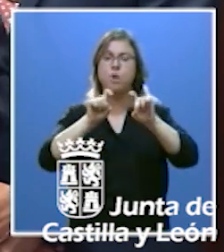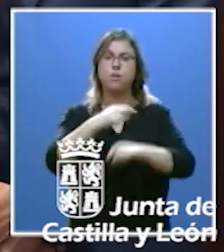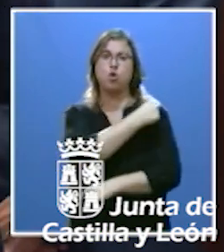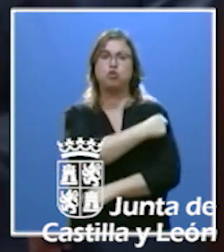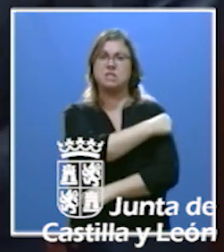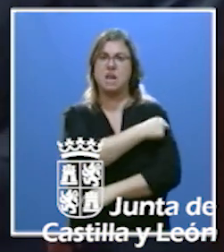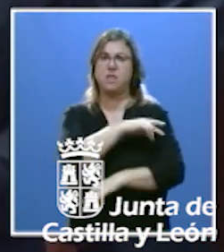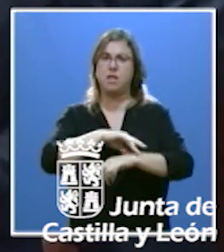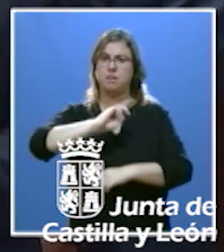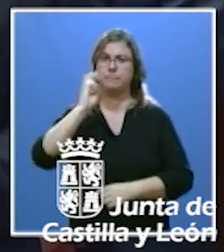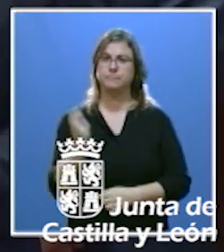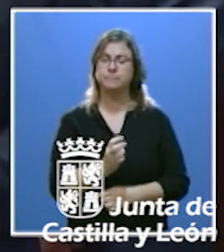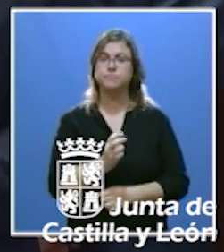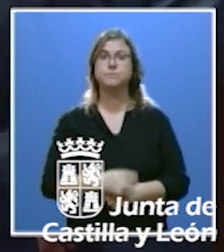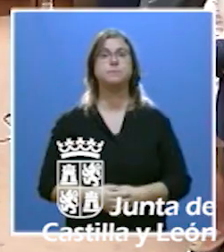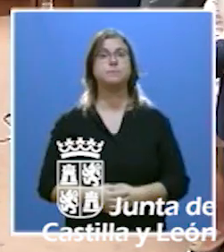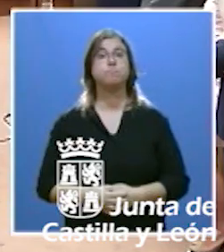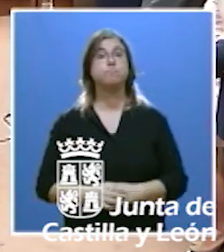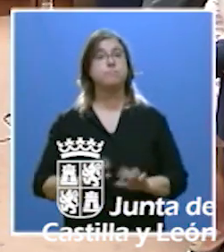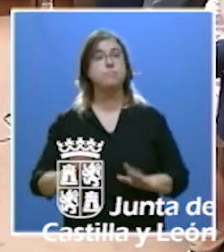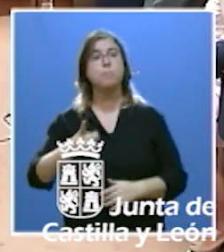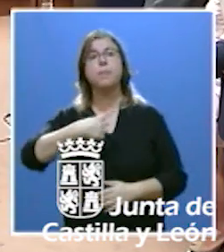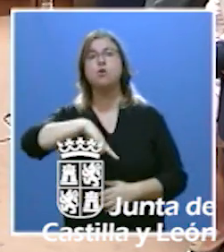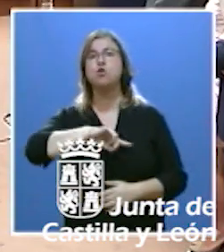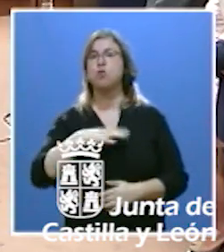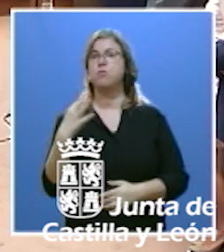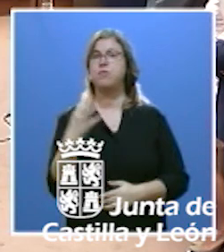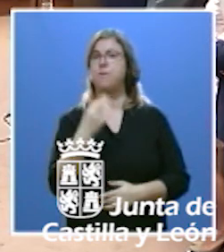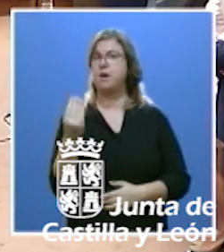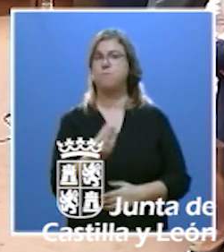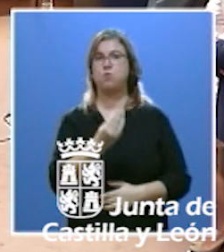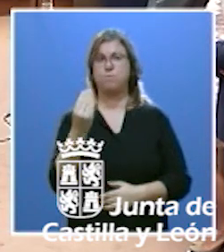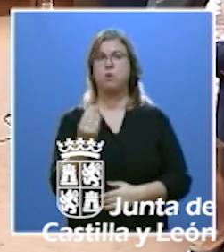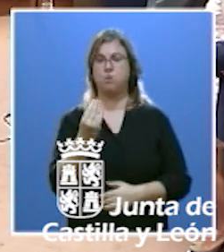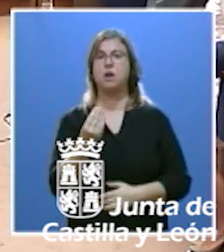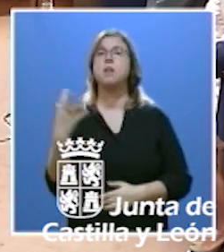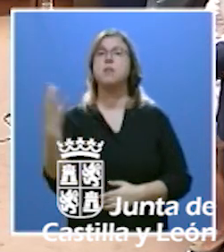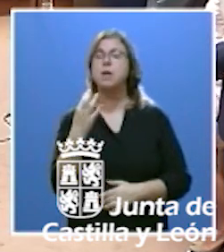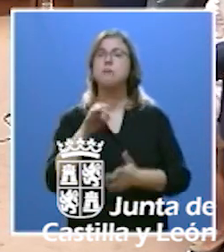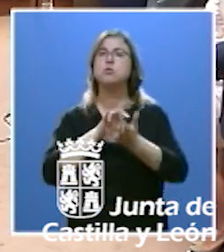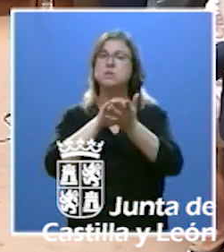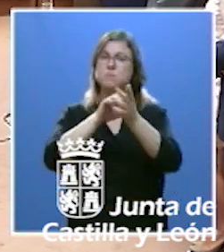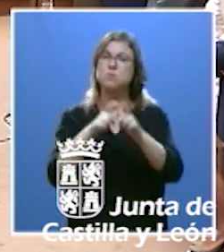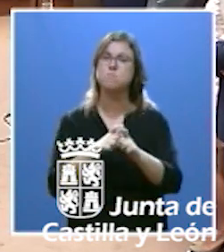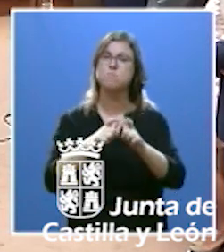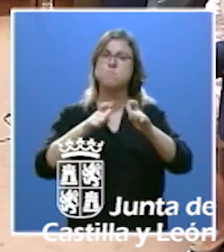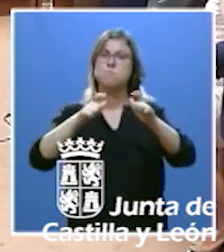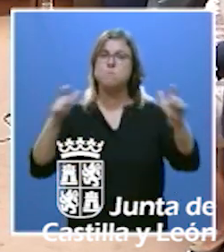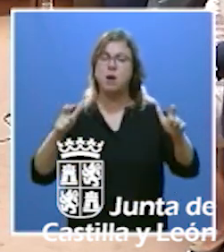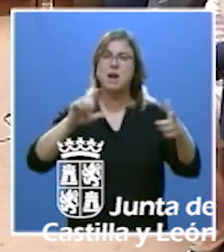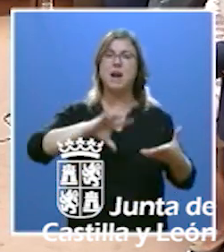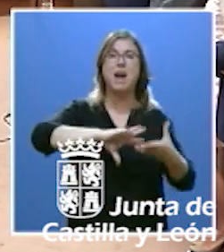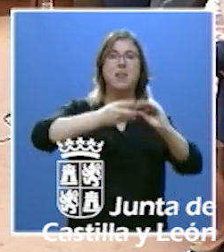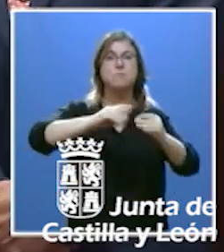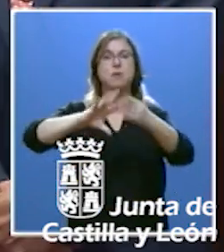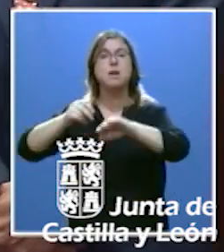sanidad. Pero tenemos que mejorar, tenemos que ampliar esos servicios, ajustar lo que sea